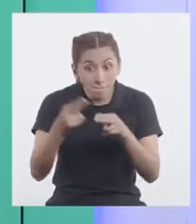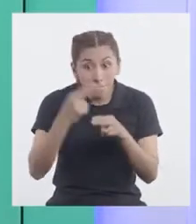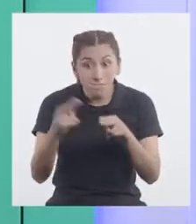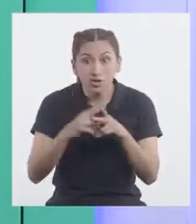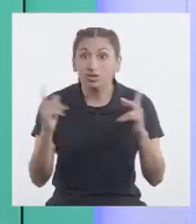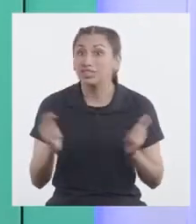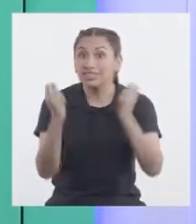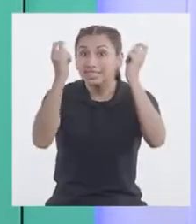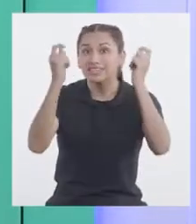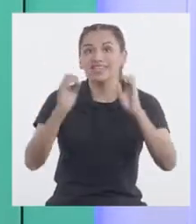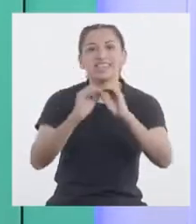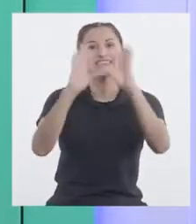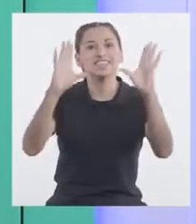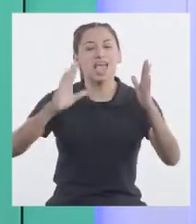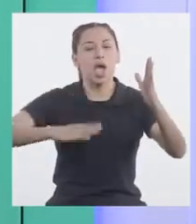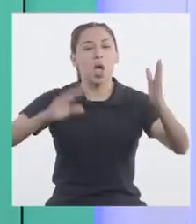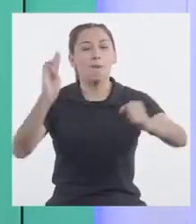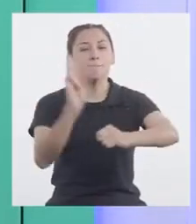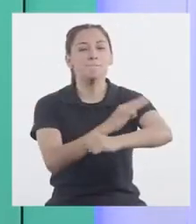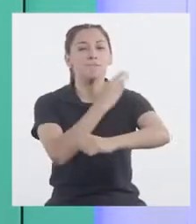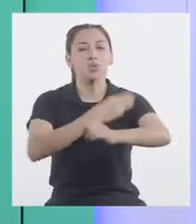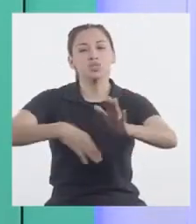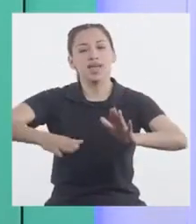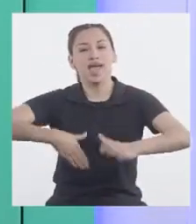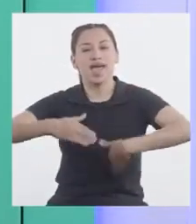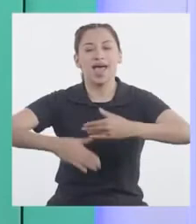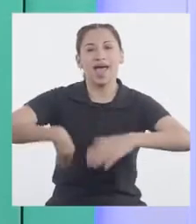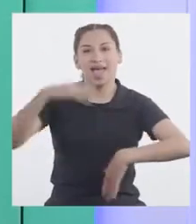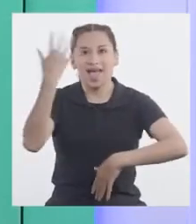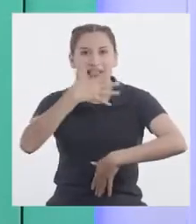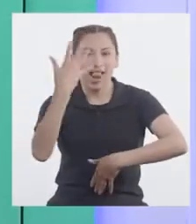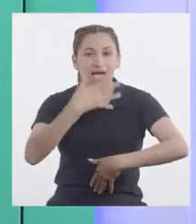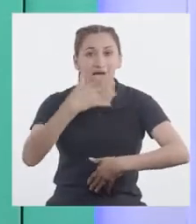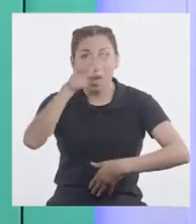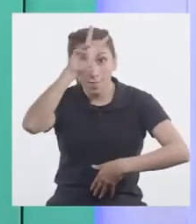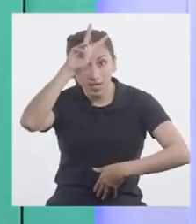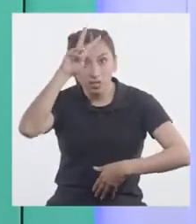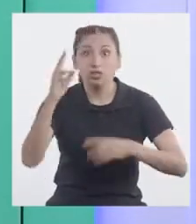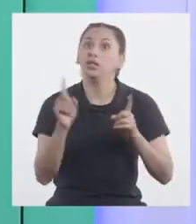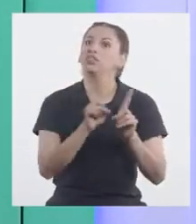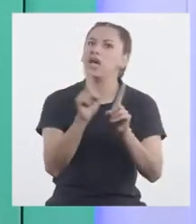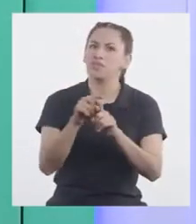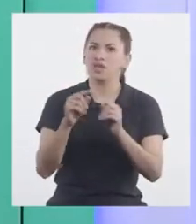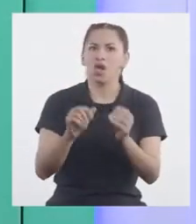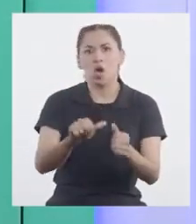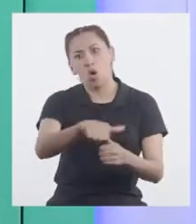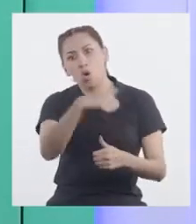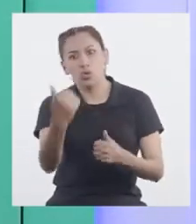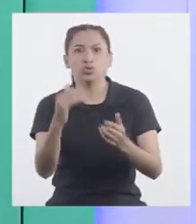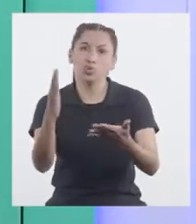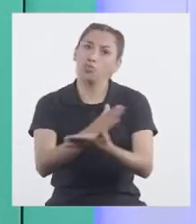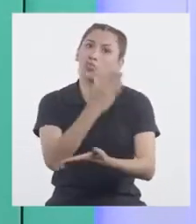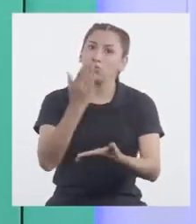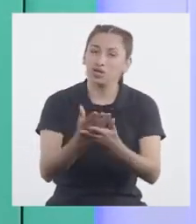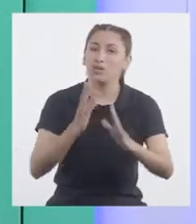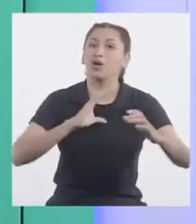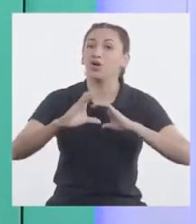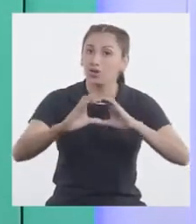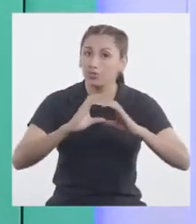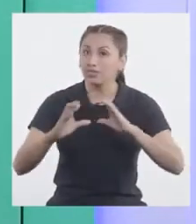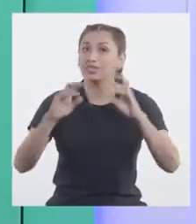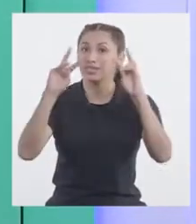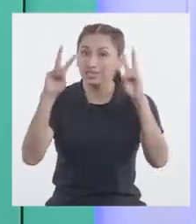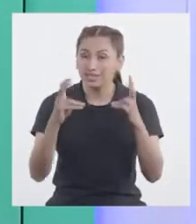se acerca una celebración como el Día de la Música Criolla y más allá de que haya muchos problemas de los que hay que